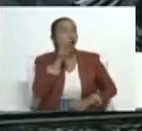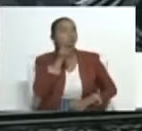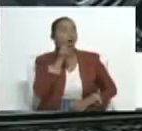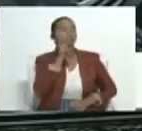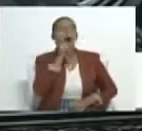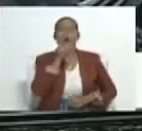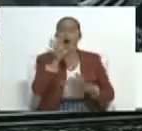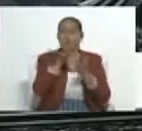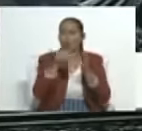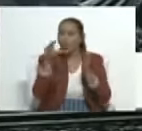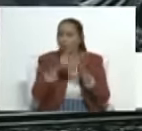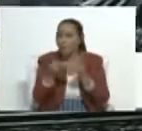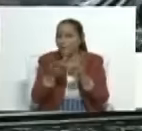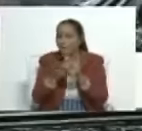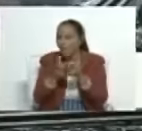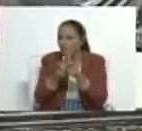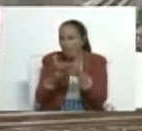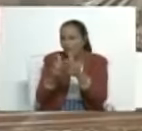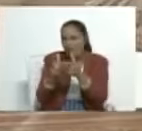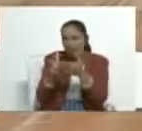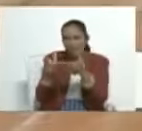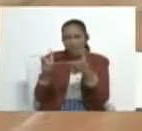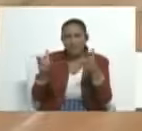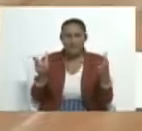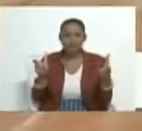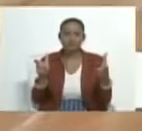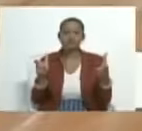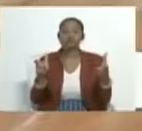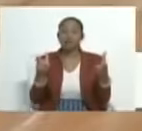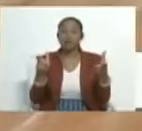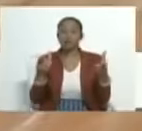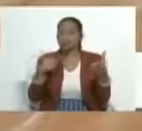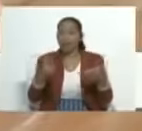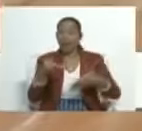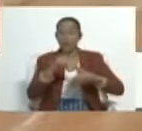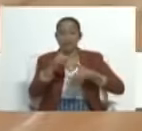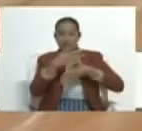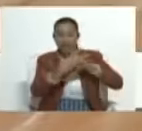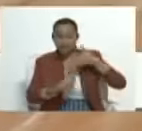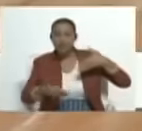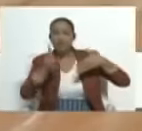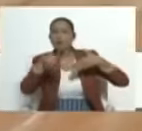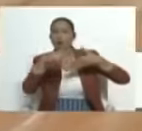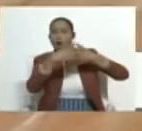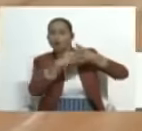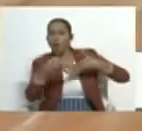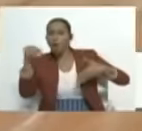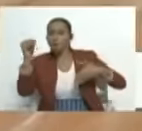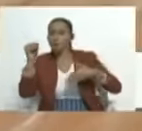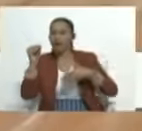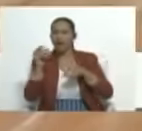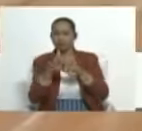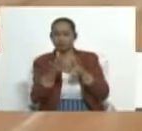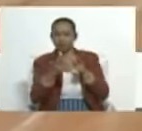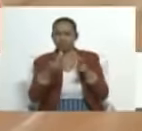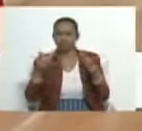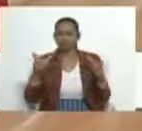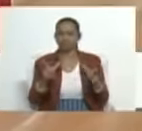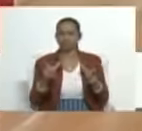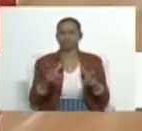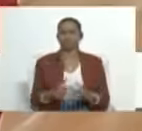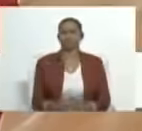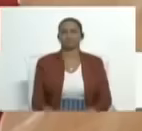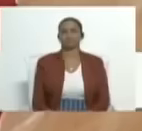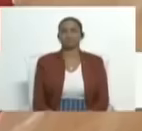Latina. Yo quiero decir en el día de hoy, en esta solemne